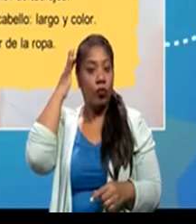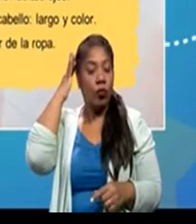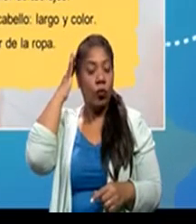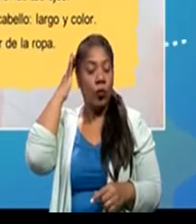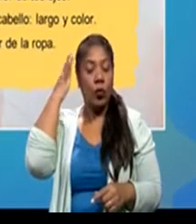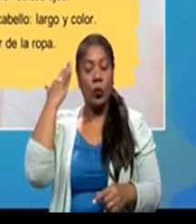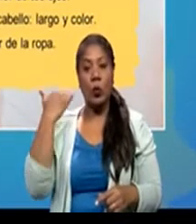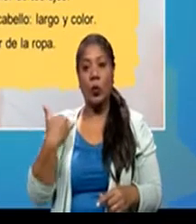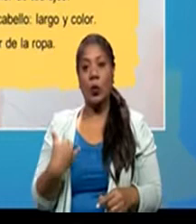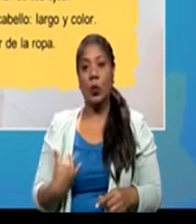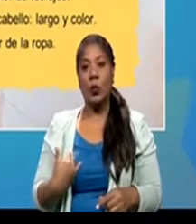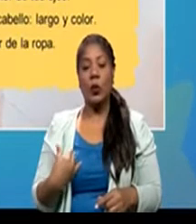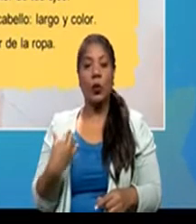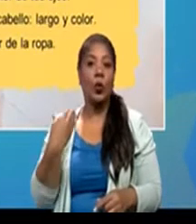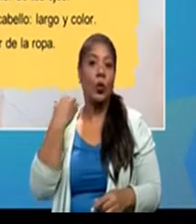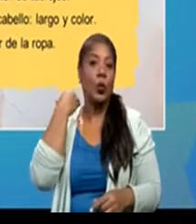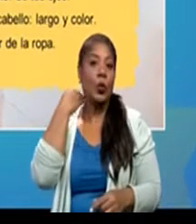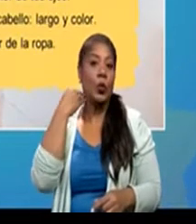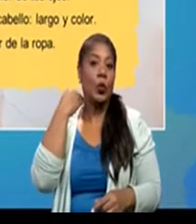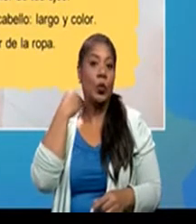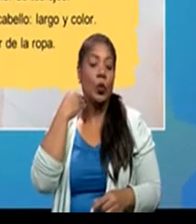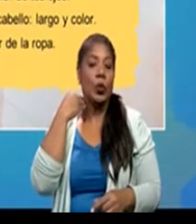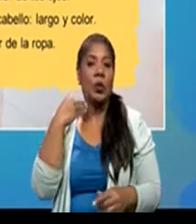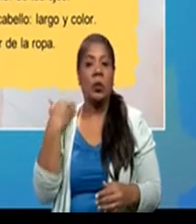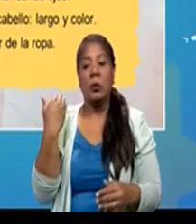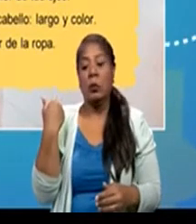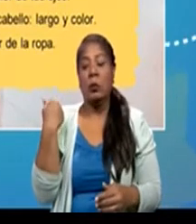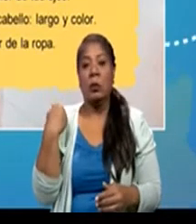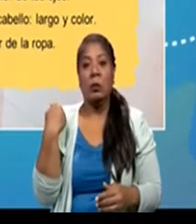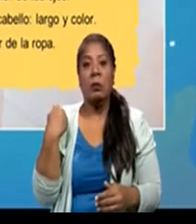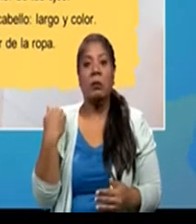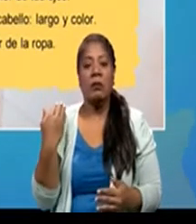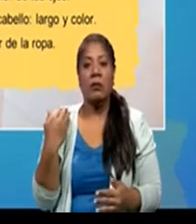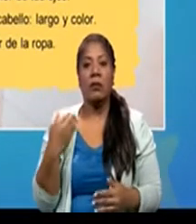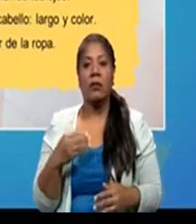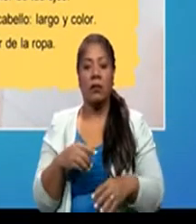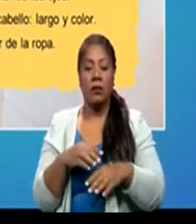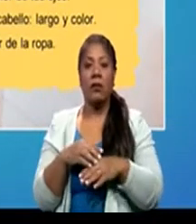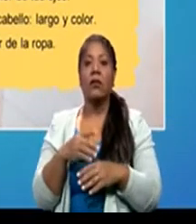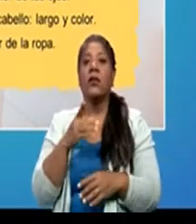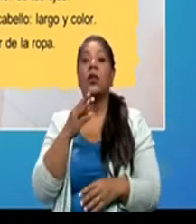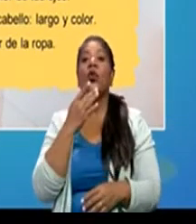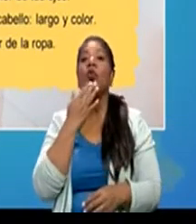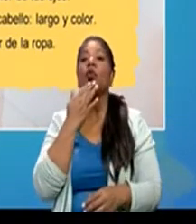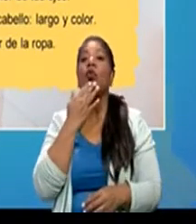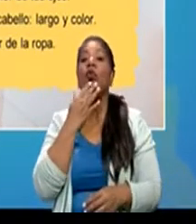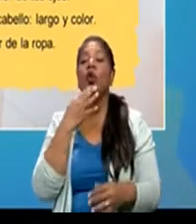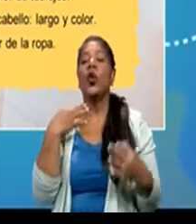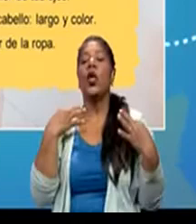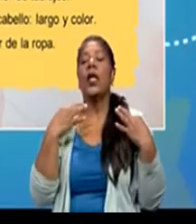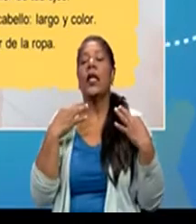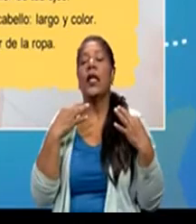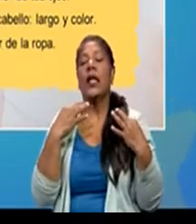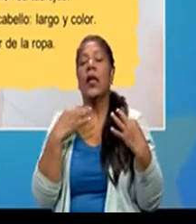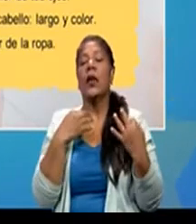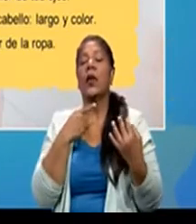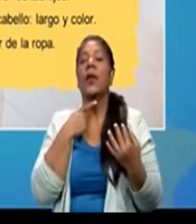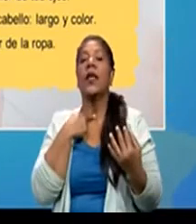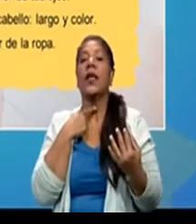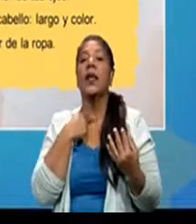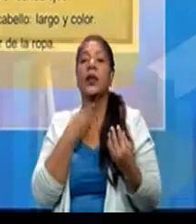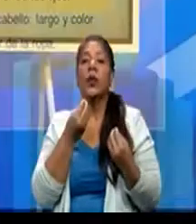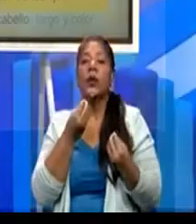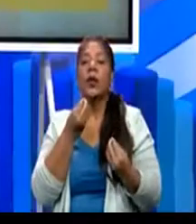tienen largo, si lo tienen corto, por dónde lo tienen. Y su color de ropa favorita, porque de repente puede que a